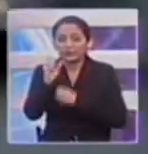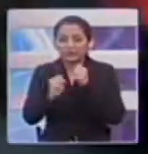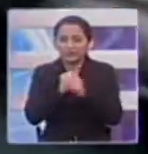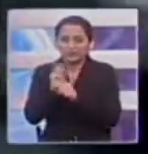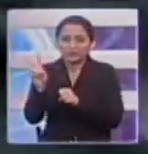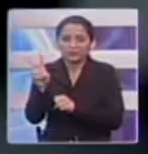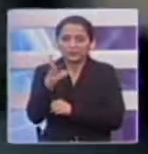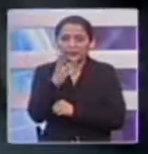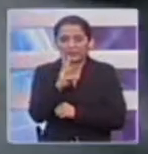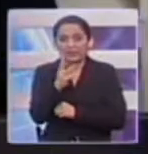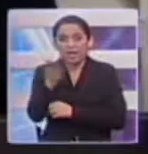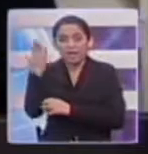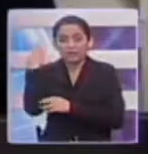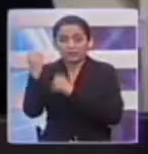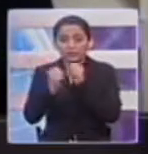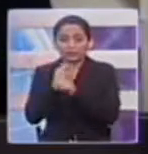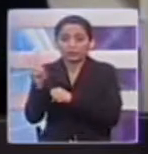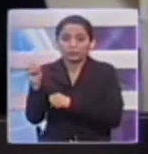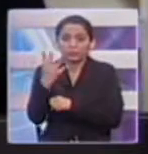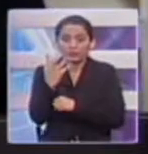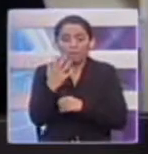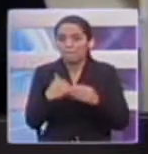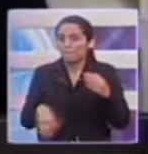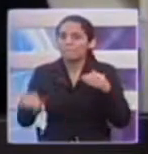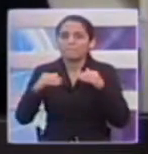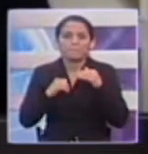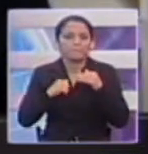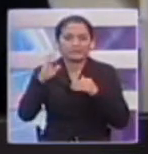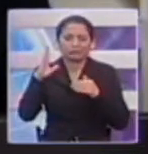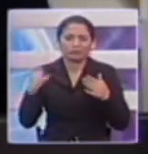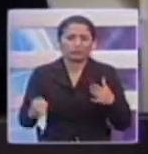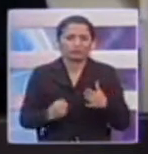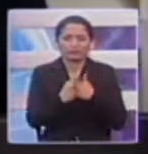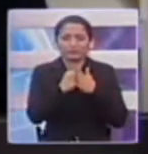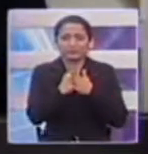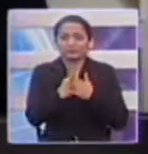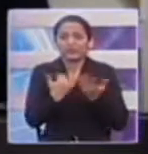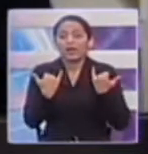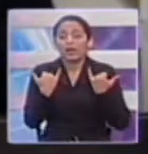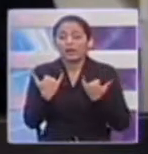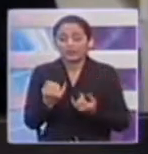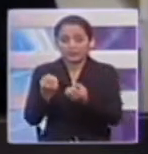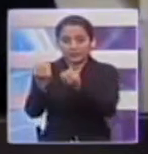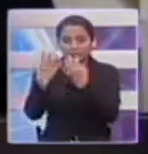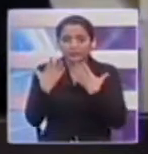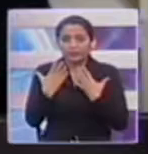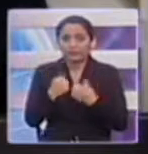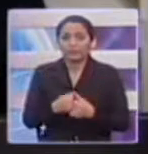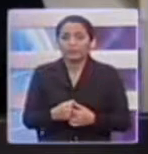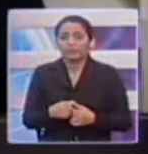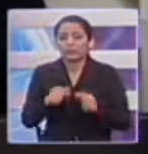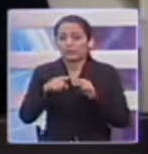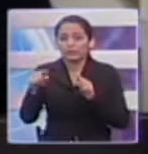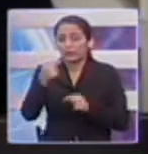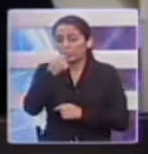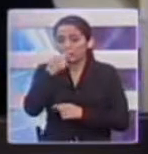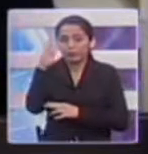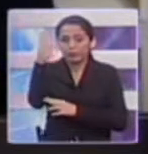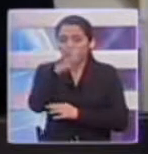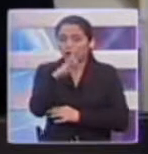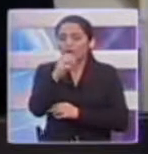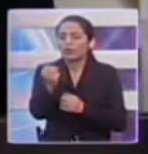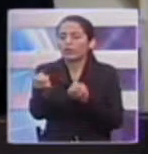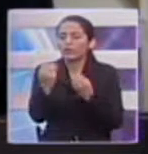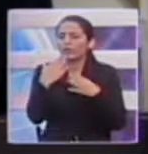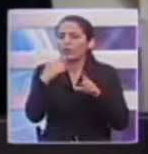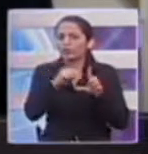con el año 2015 en las estadísticas de la agencia nacional de tránsito han generado que en este primer semestre del año 2016 hayamos